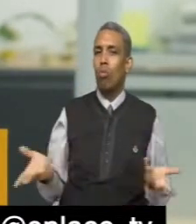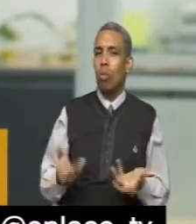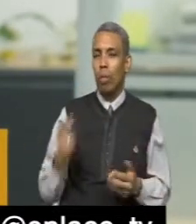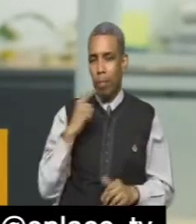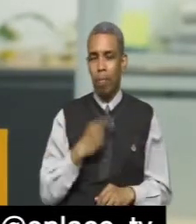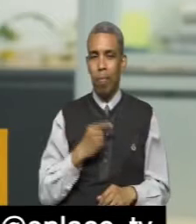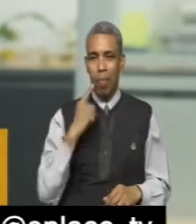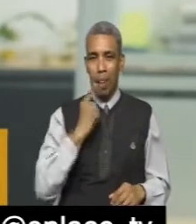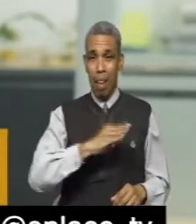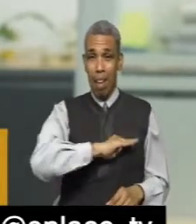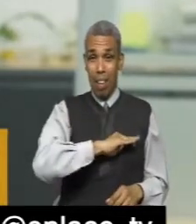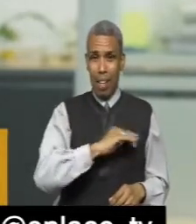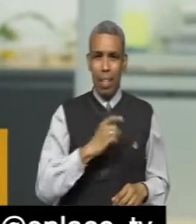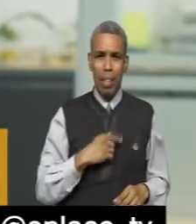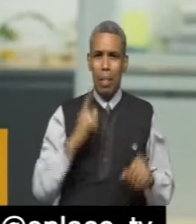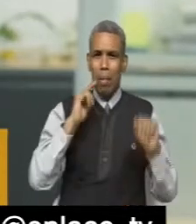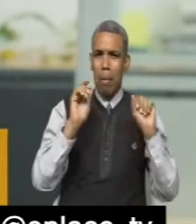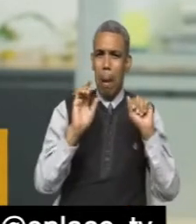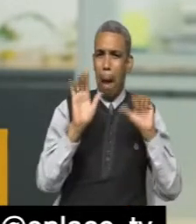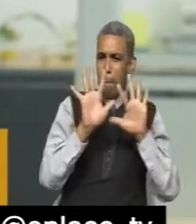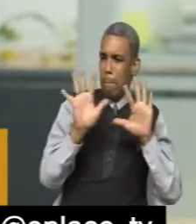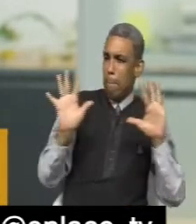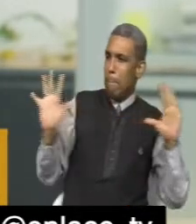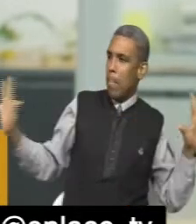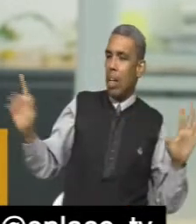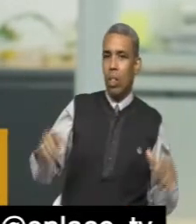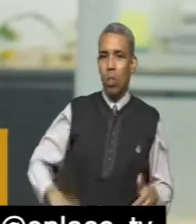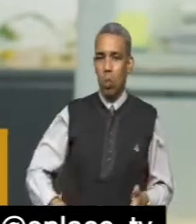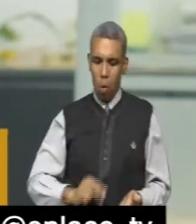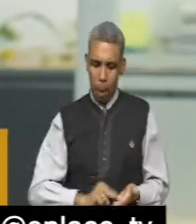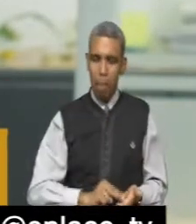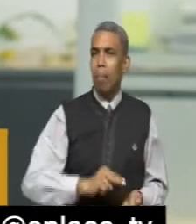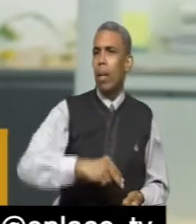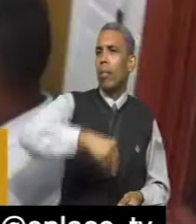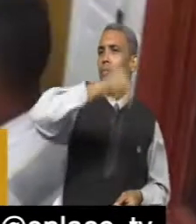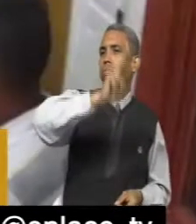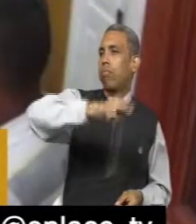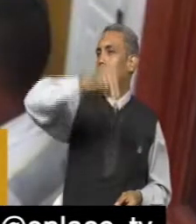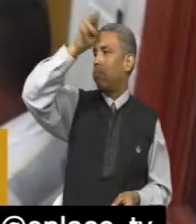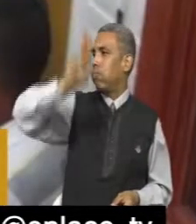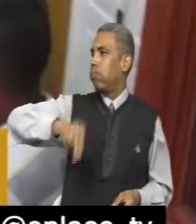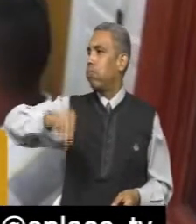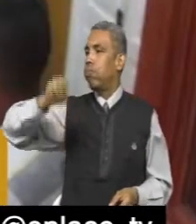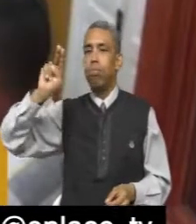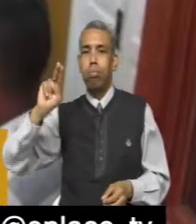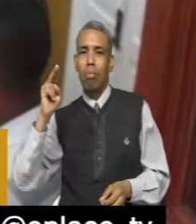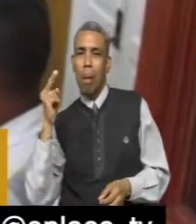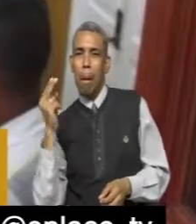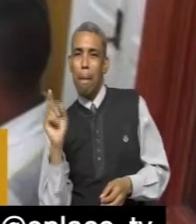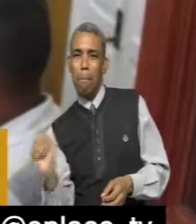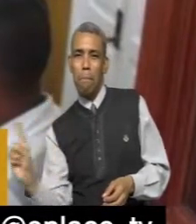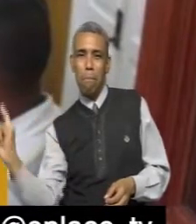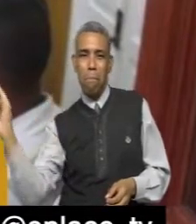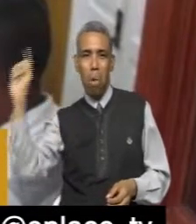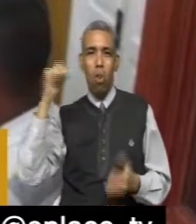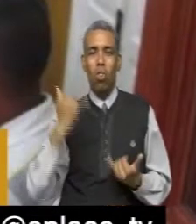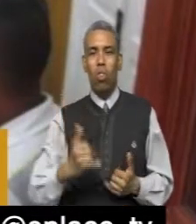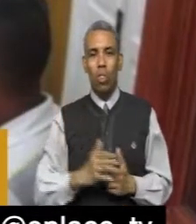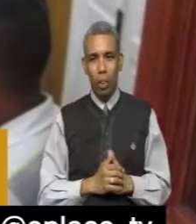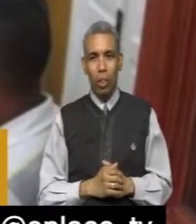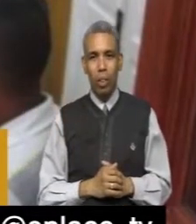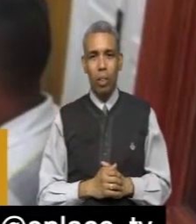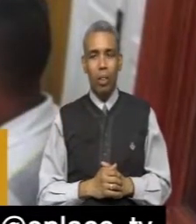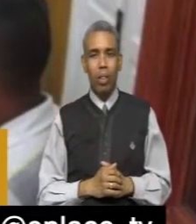Alcaldía, hay una obra mural grandísima, Alegoría a la Paz. Esta es óleo sobre madera.